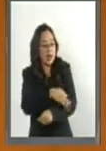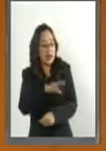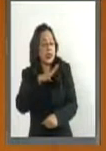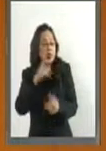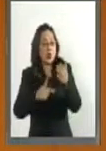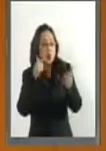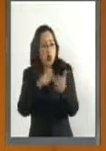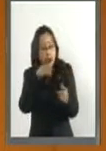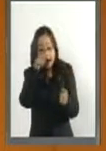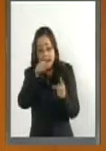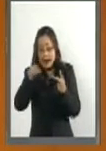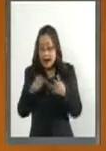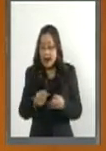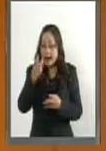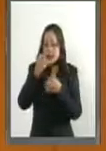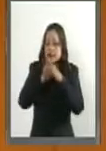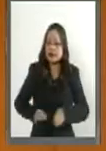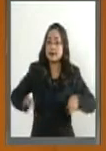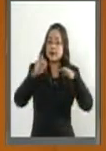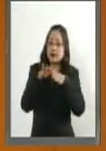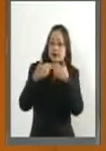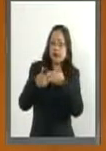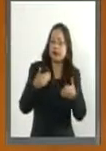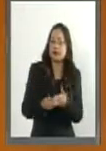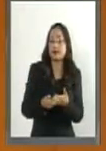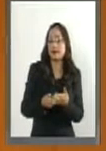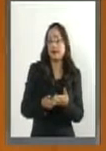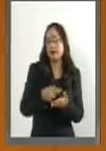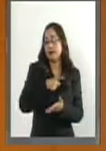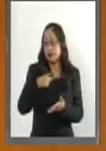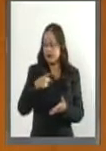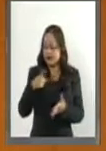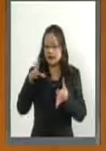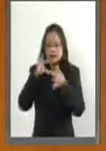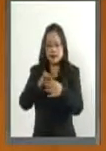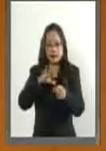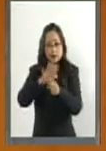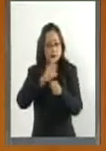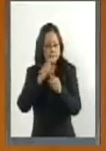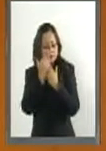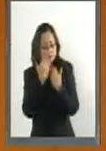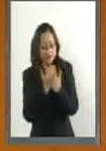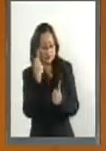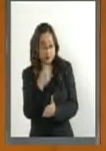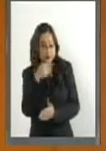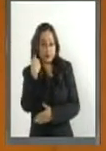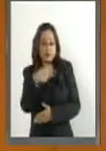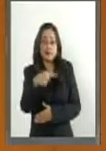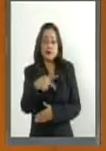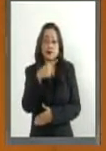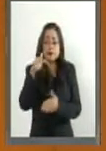refugios y es tan necesario que cuenten con todo lo que se requiere para que los refugios puedan